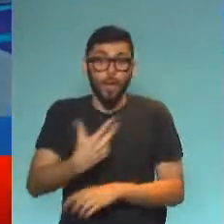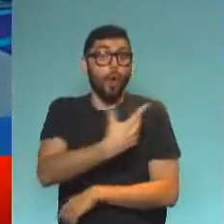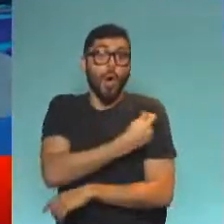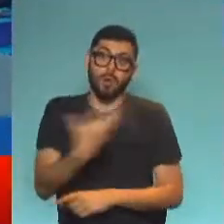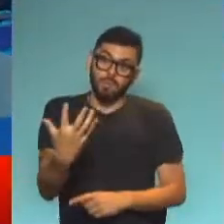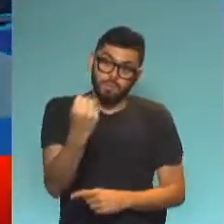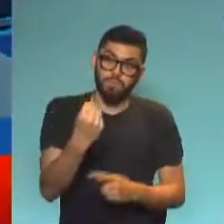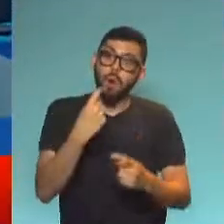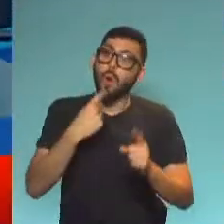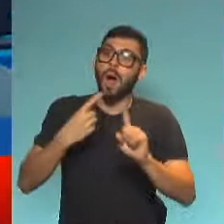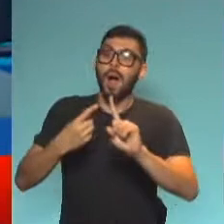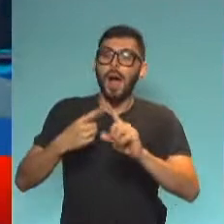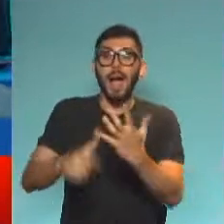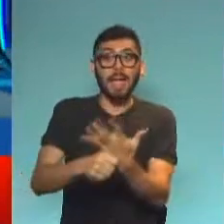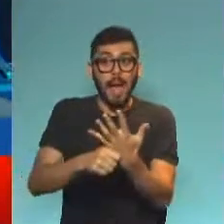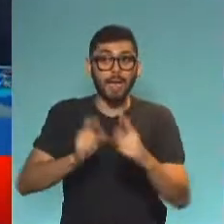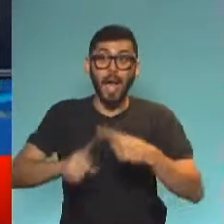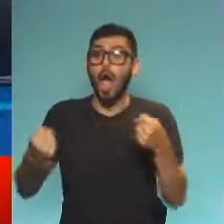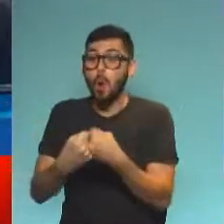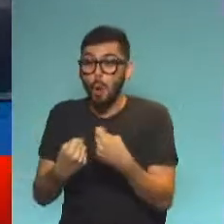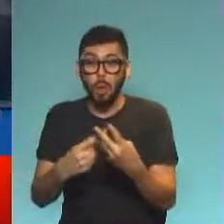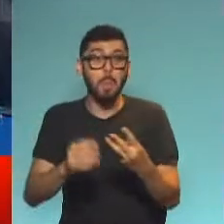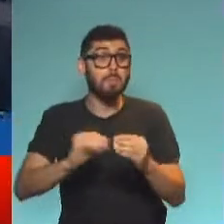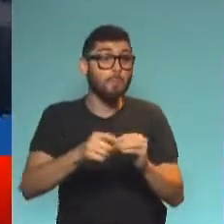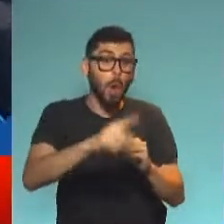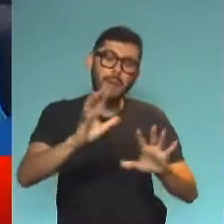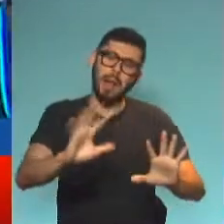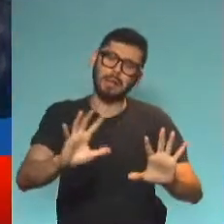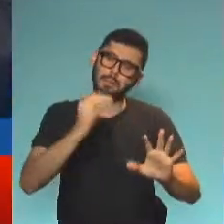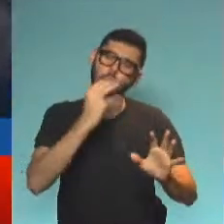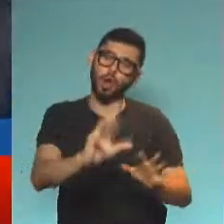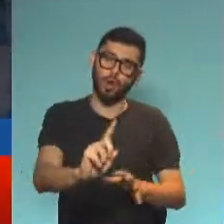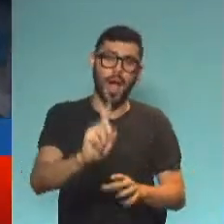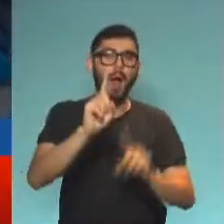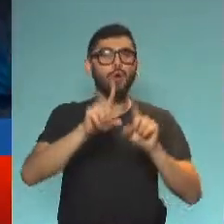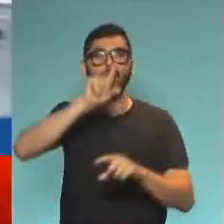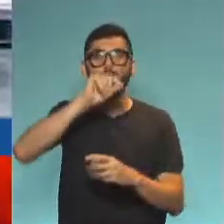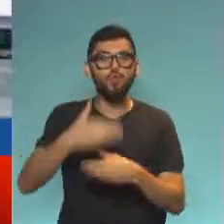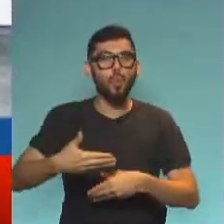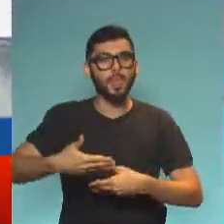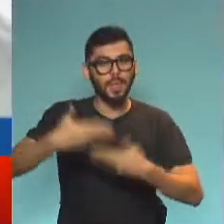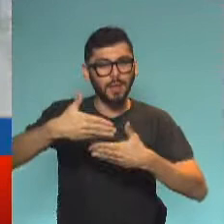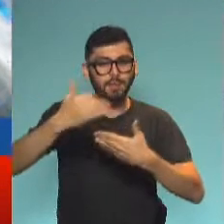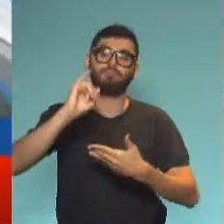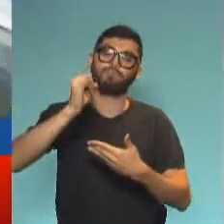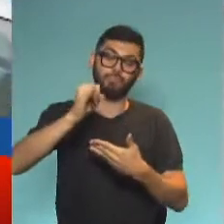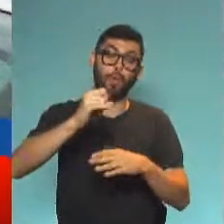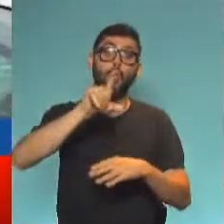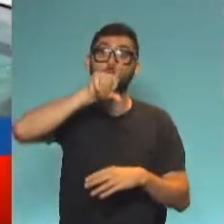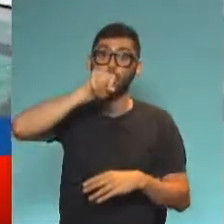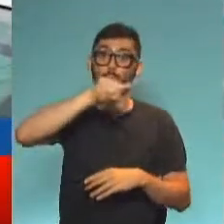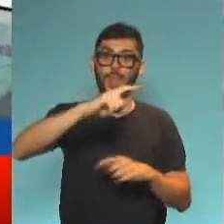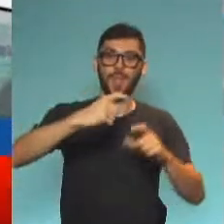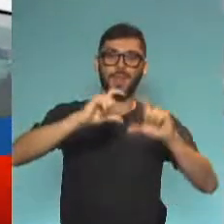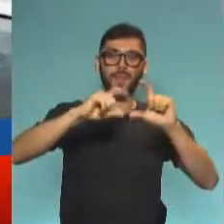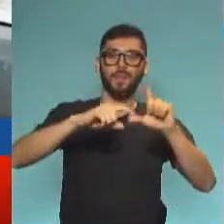de un acuerdo con la carne. La verdad que era una semana para no ganarse este problema. Hay tweets que fueron los que fueron dando la información. Claro, que tienen que ver con la Conmebol, porque